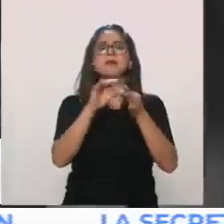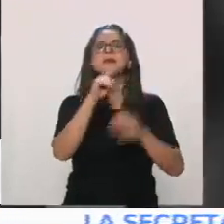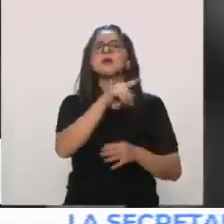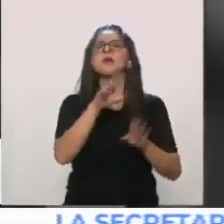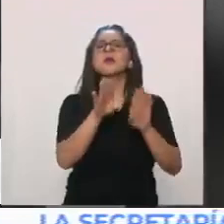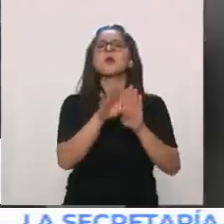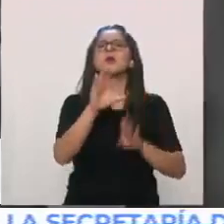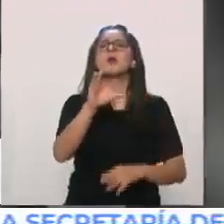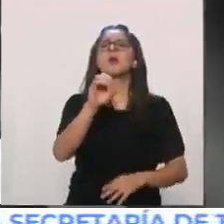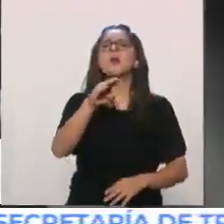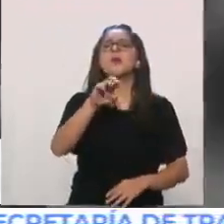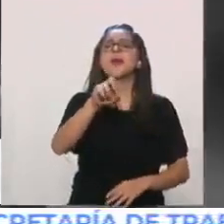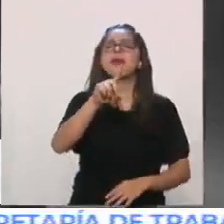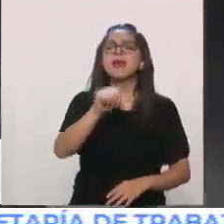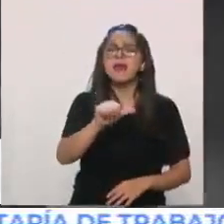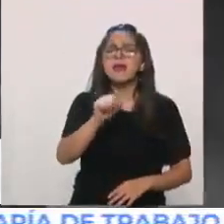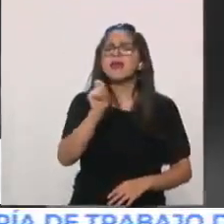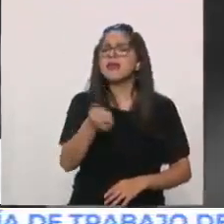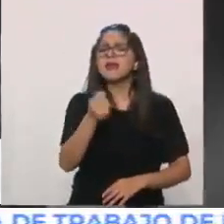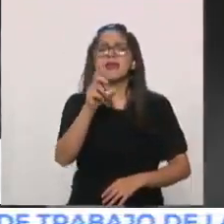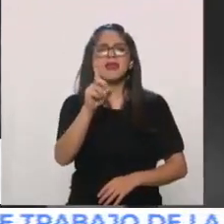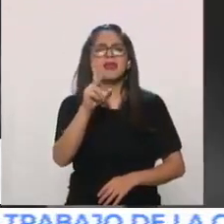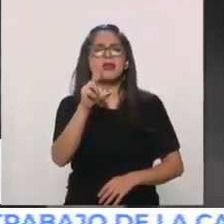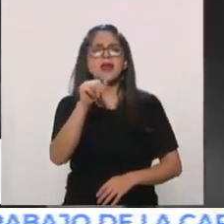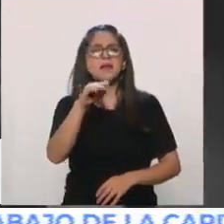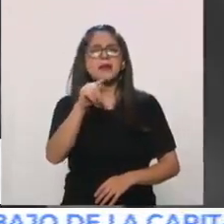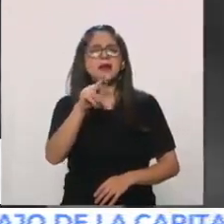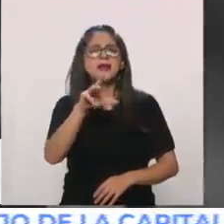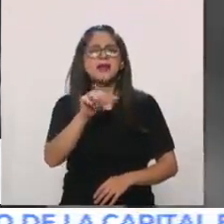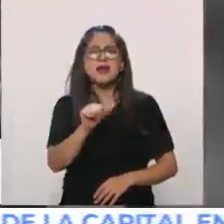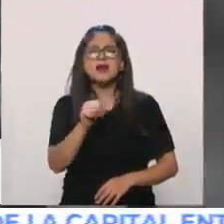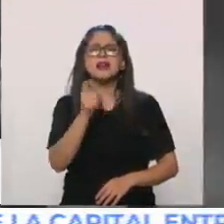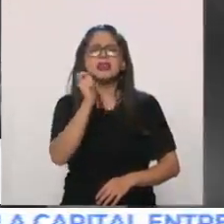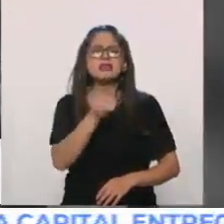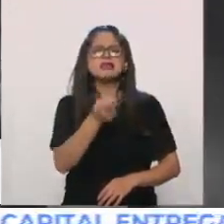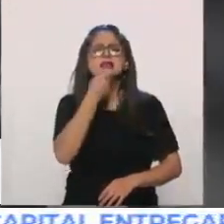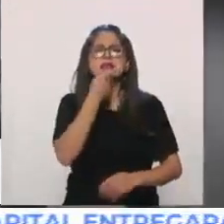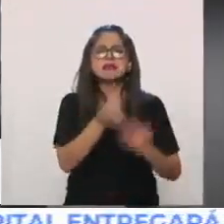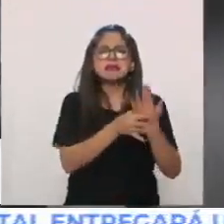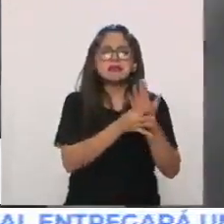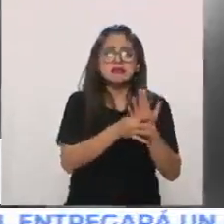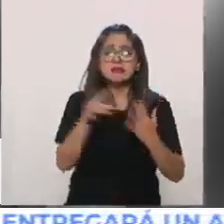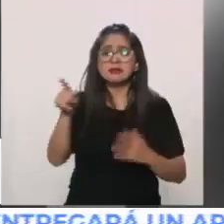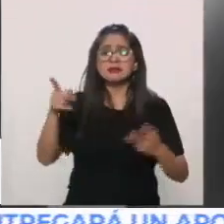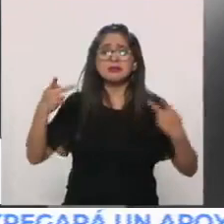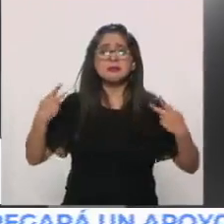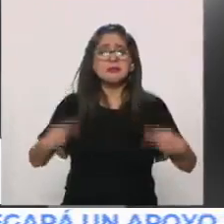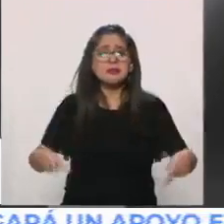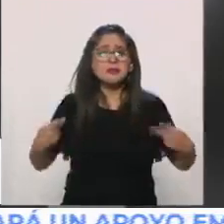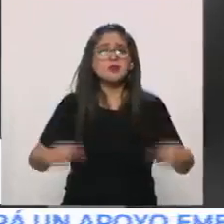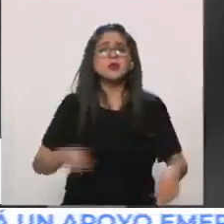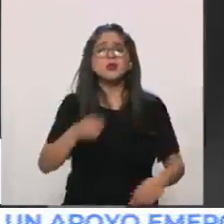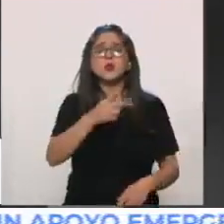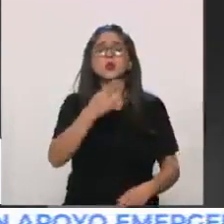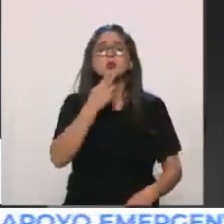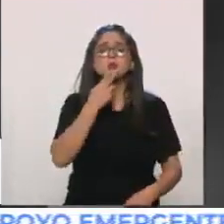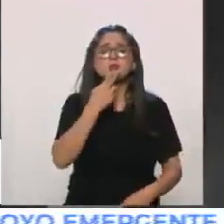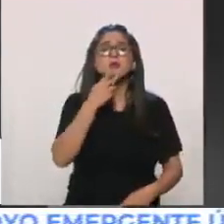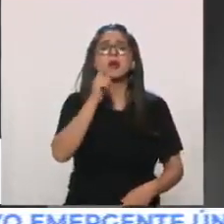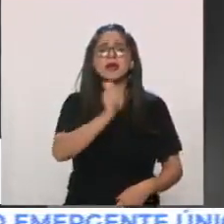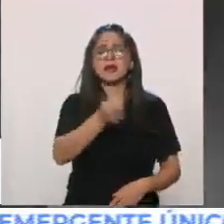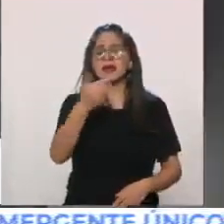nos habla justamente de estas personas que usaban la heroína y estos lugares donde iban